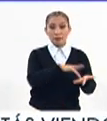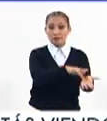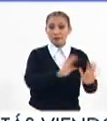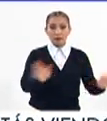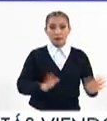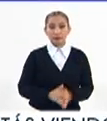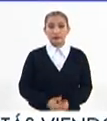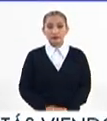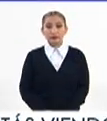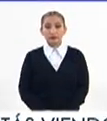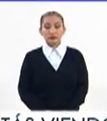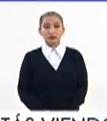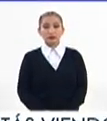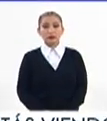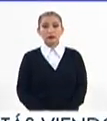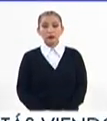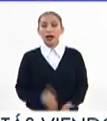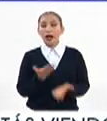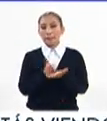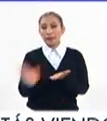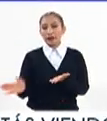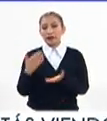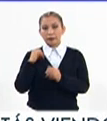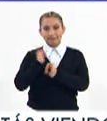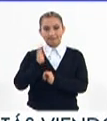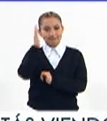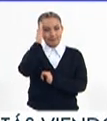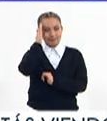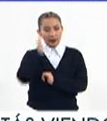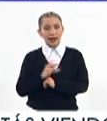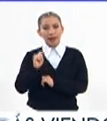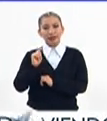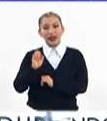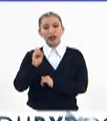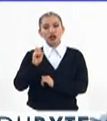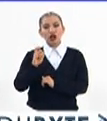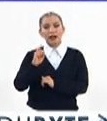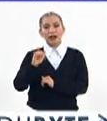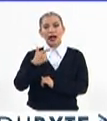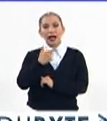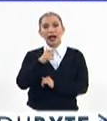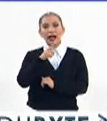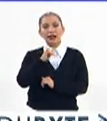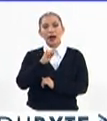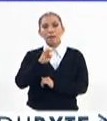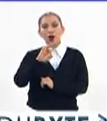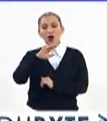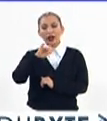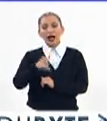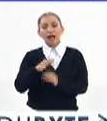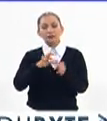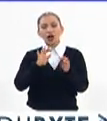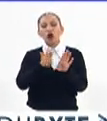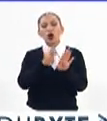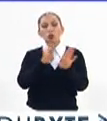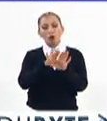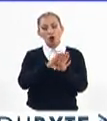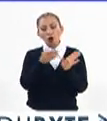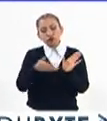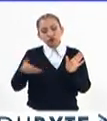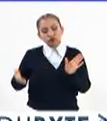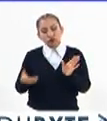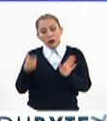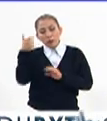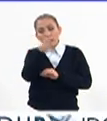beneficiario. Por su parte, la tesorera de la Federación, Galia Borja, explicó cómo será el proceso de